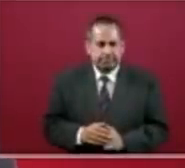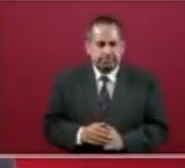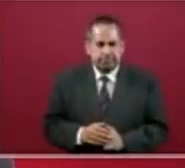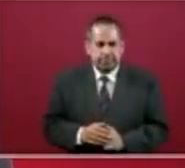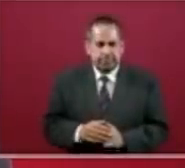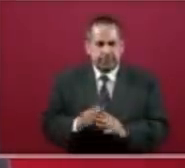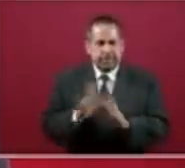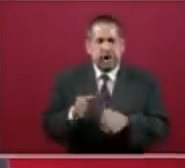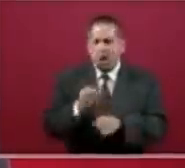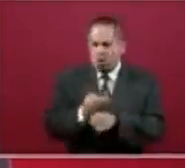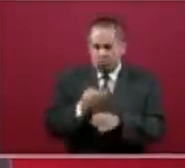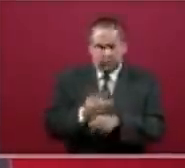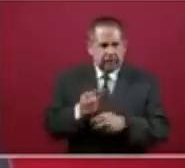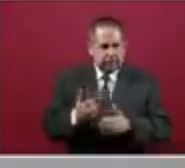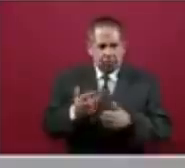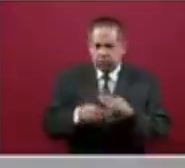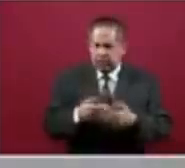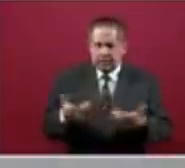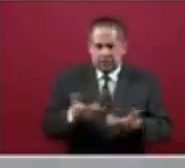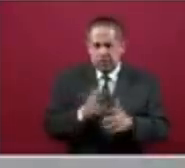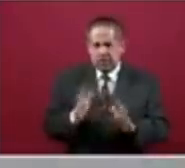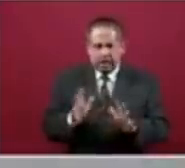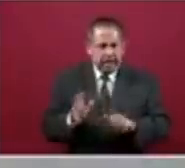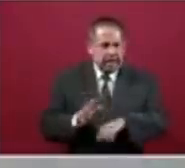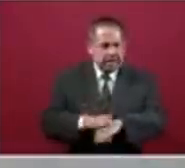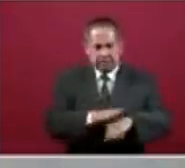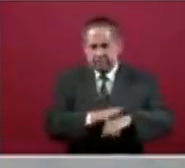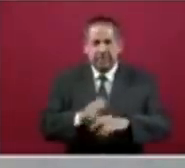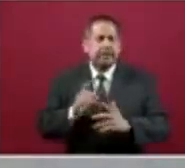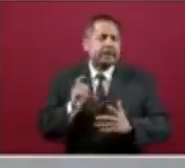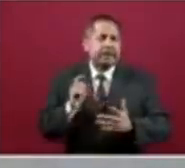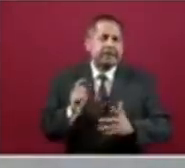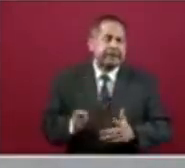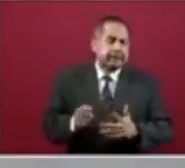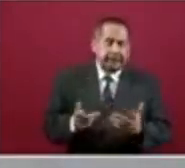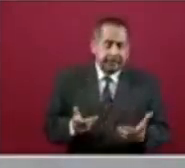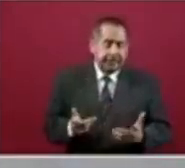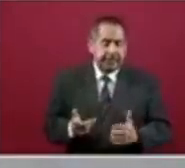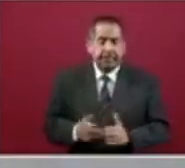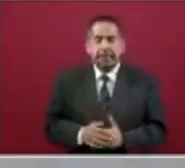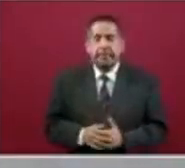lo que ya estamos haciendo, de